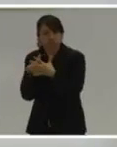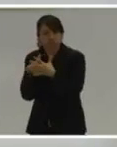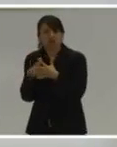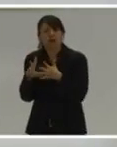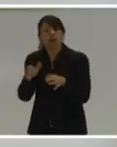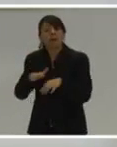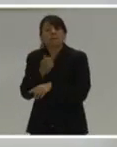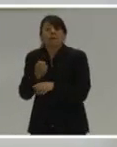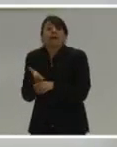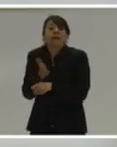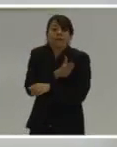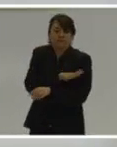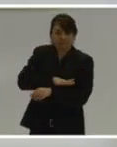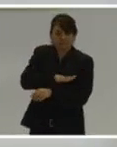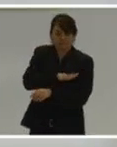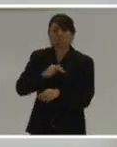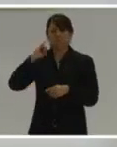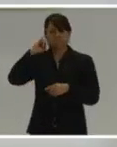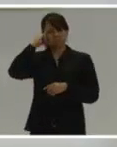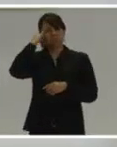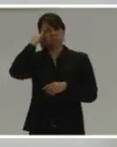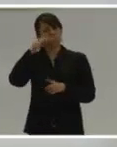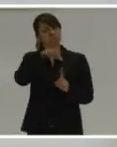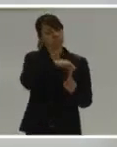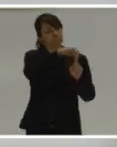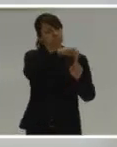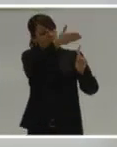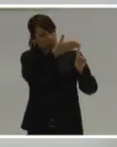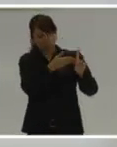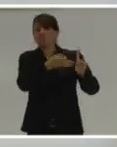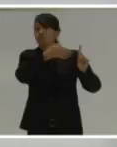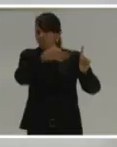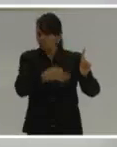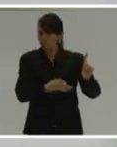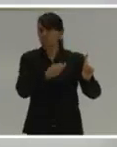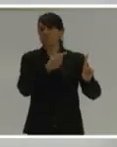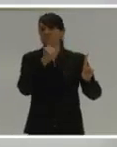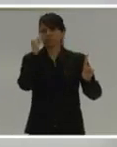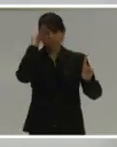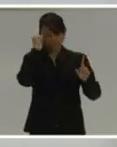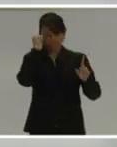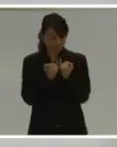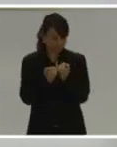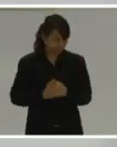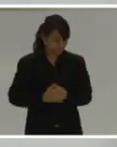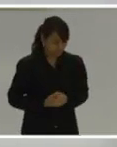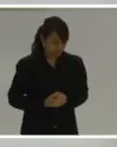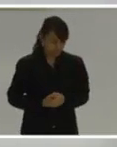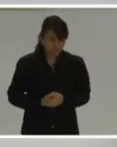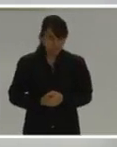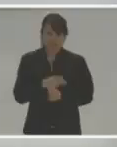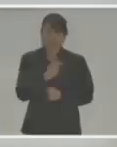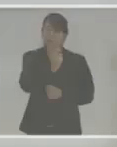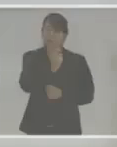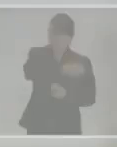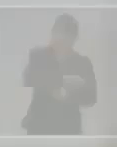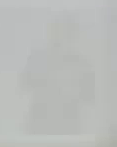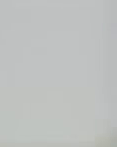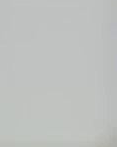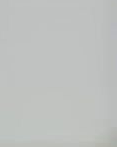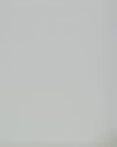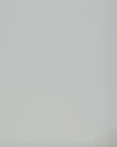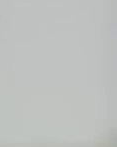ven una autoridad indígena, el sufragio, ¿no? Y nosotros administramos el sufragio y